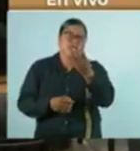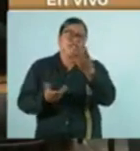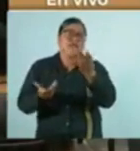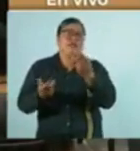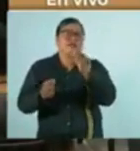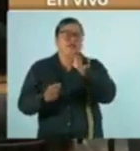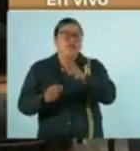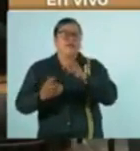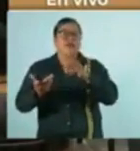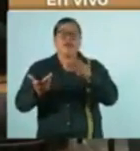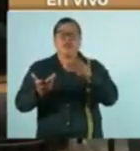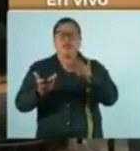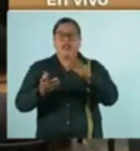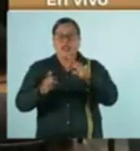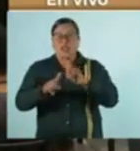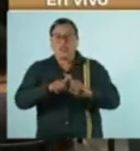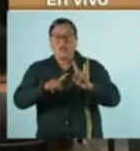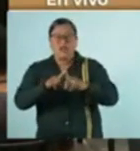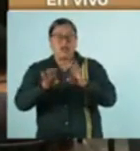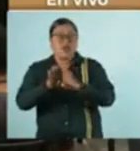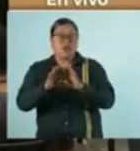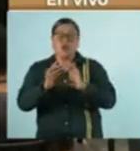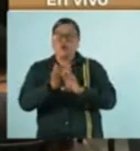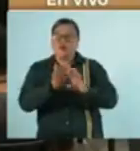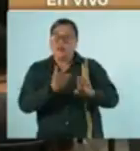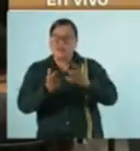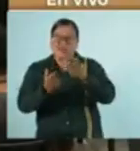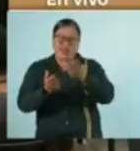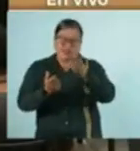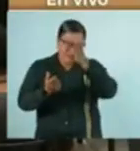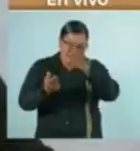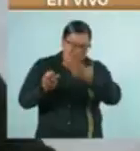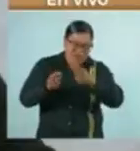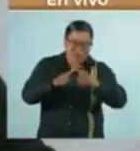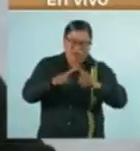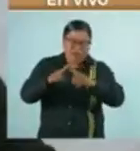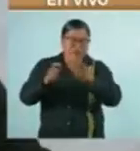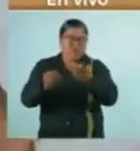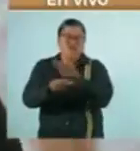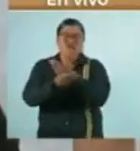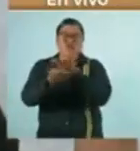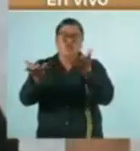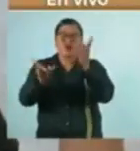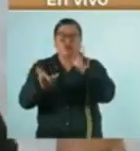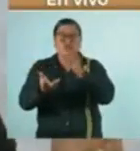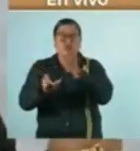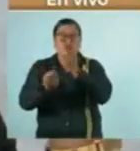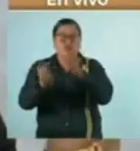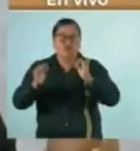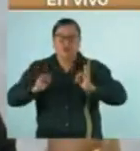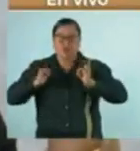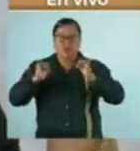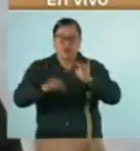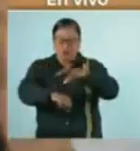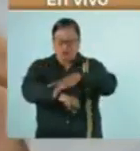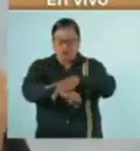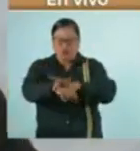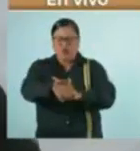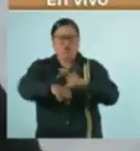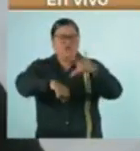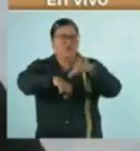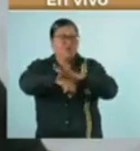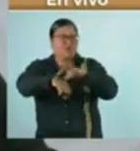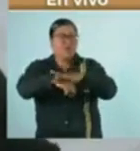Seguridad Pública a través de Prevención del Delito, y estuvimos obsequiando a las y los adolescentes pulseritas